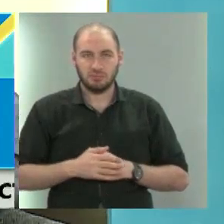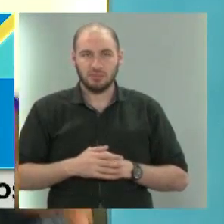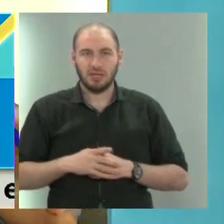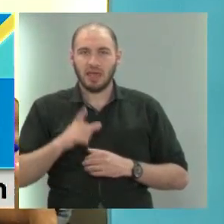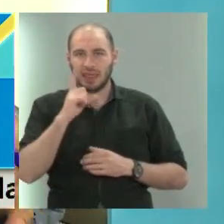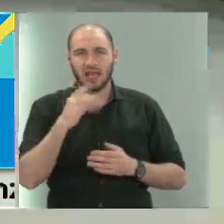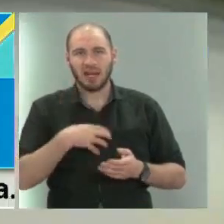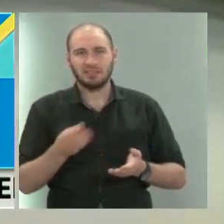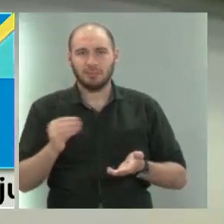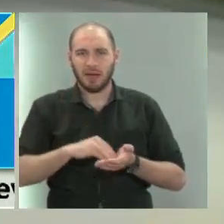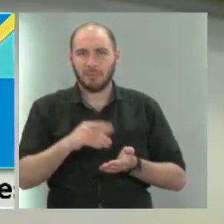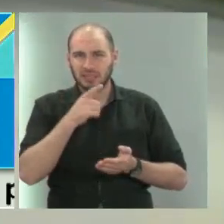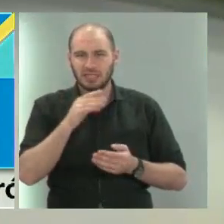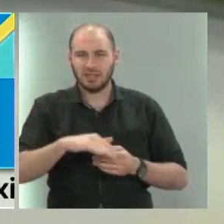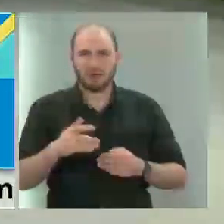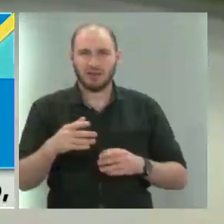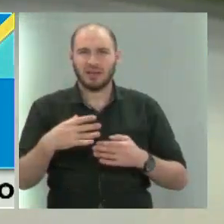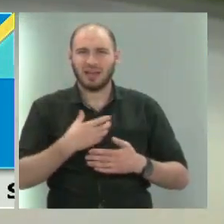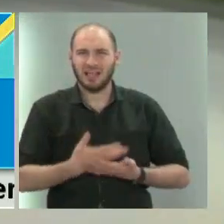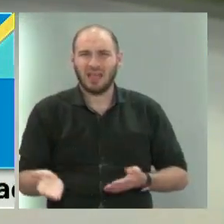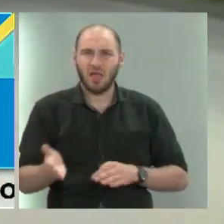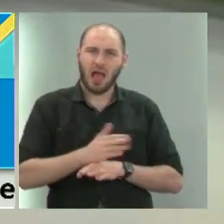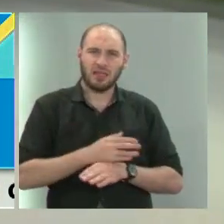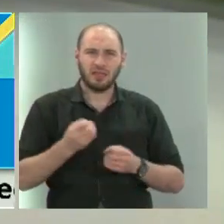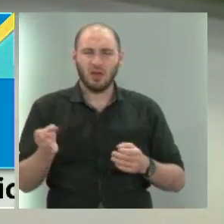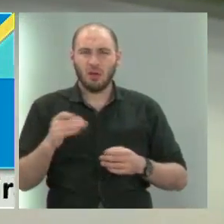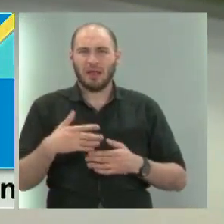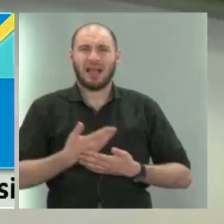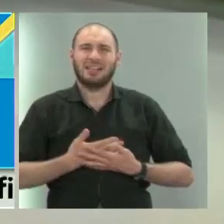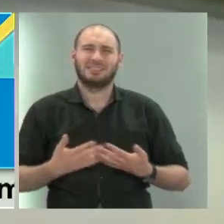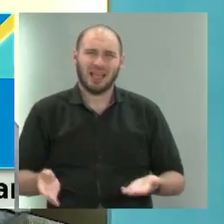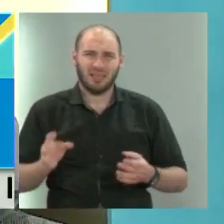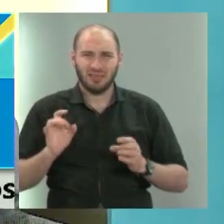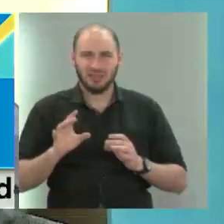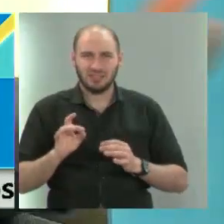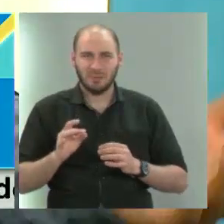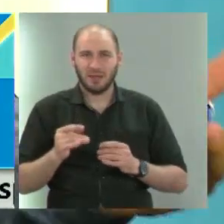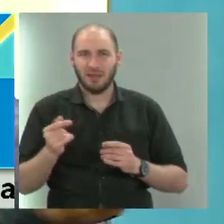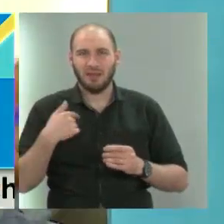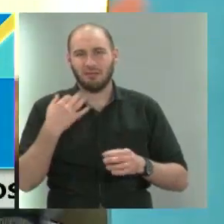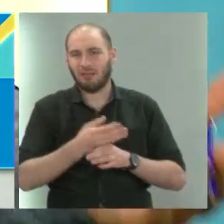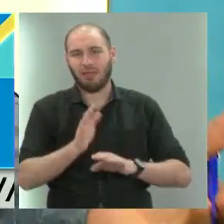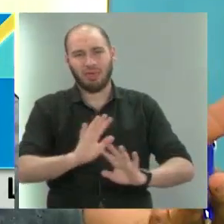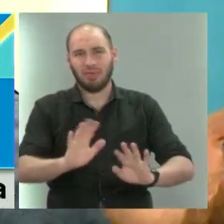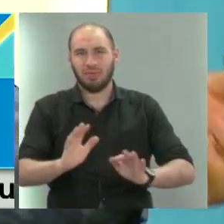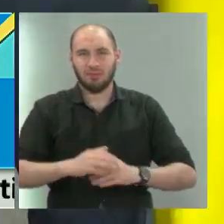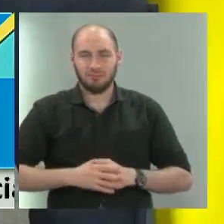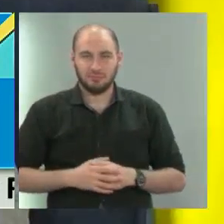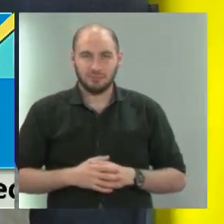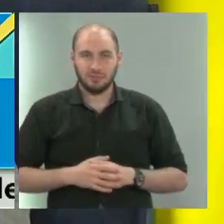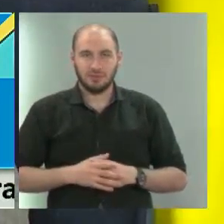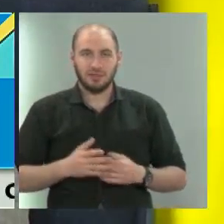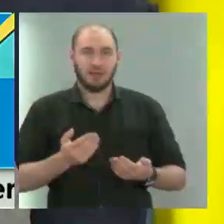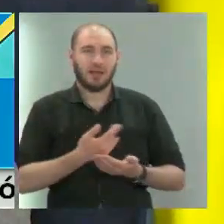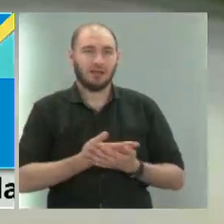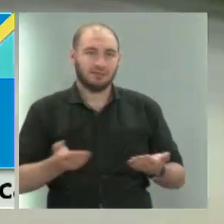más días de clases, ¿no hace que los chicos se cansen antes? ¿O por qué los chicos llegan tan cansados a fin de año que no quieren ir a la escuela cuando empieza noviembre? No por deberían ejemplo? cansarse.